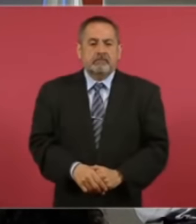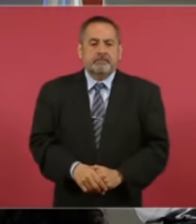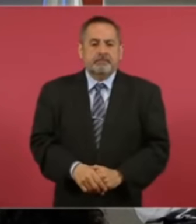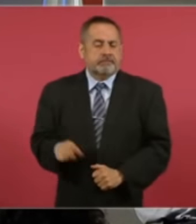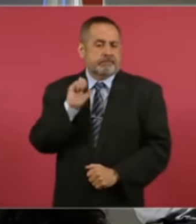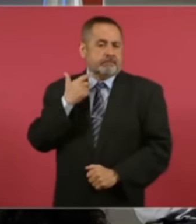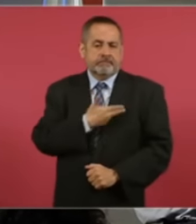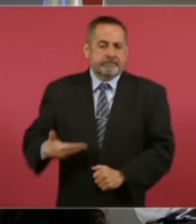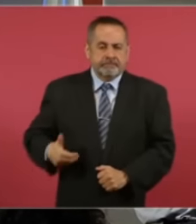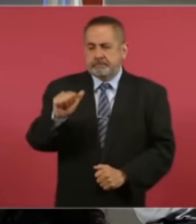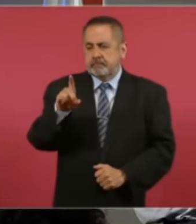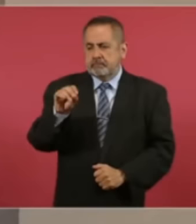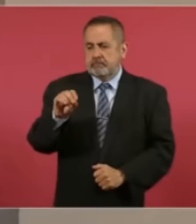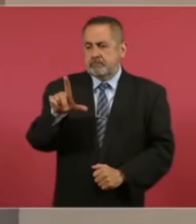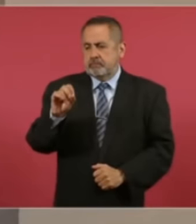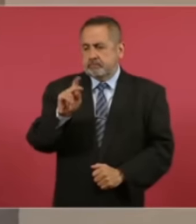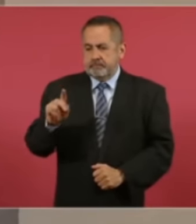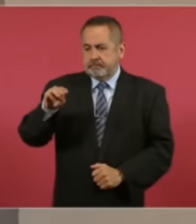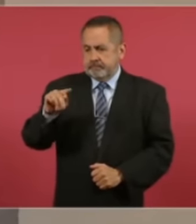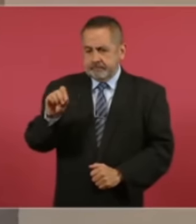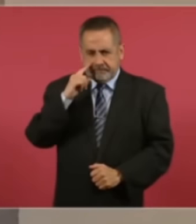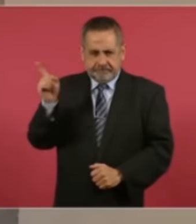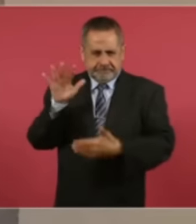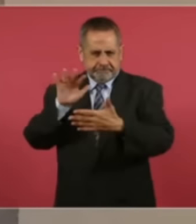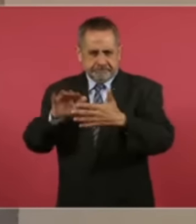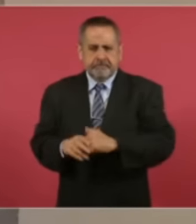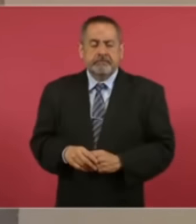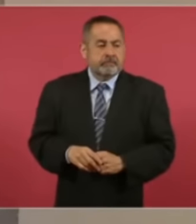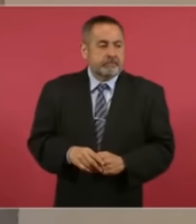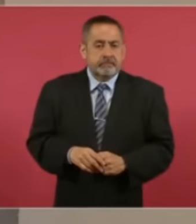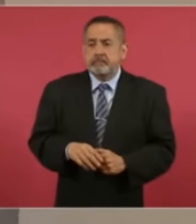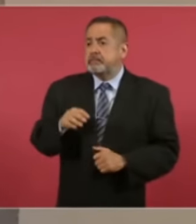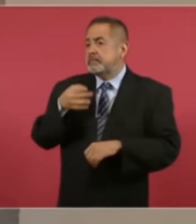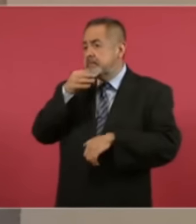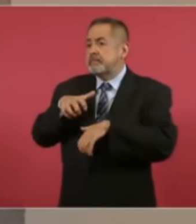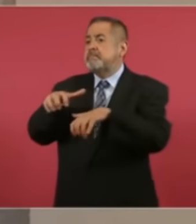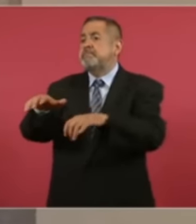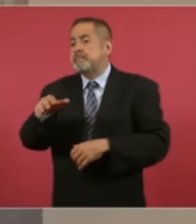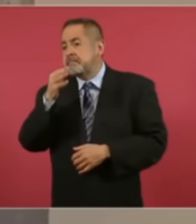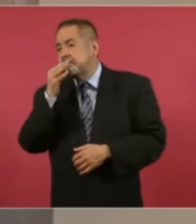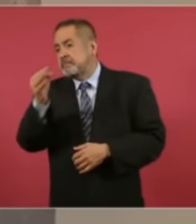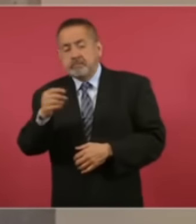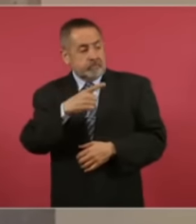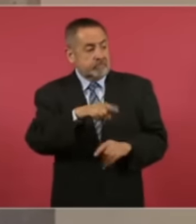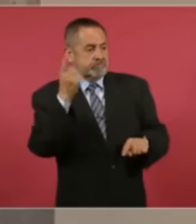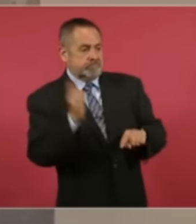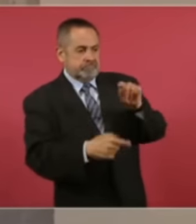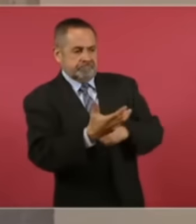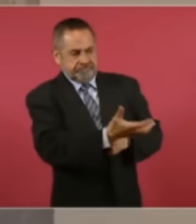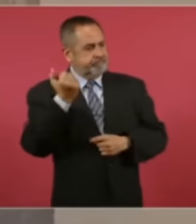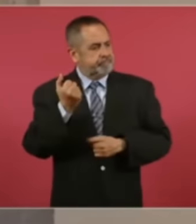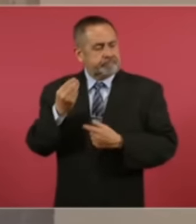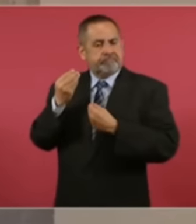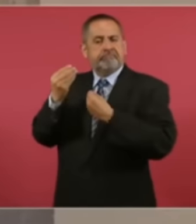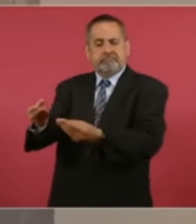Adolfo López Mateo al pueblo de México: les devuelvo la energía eléctrica, que es de la exclusiva propiedad de la